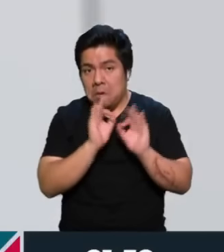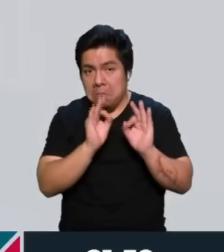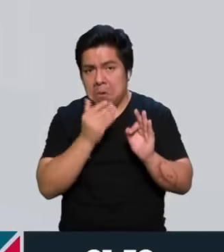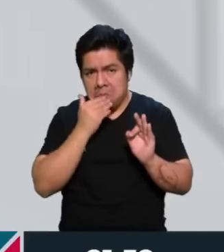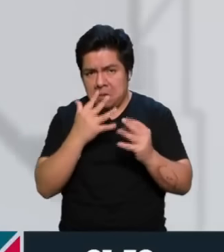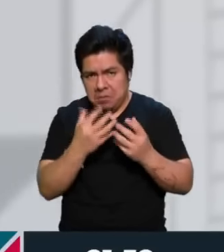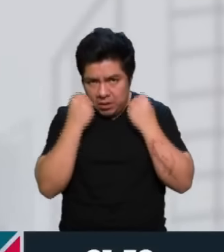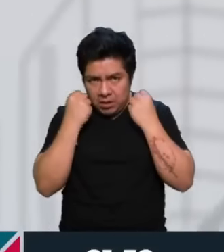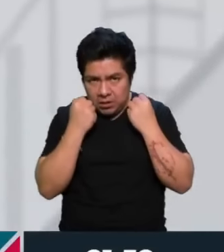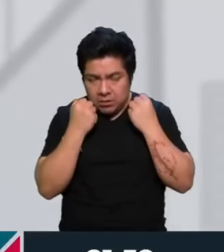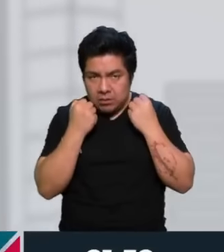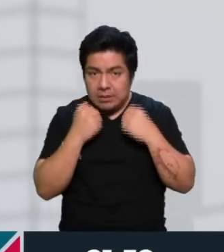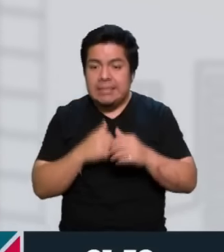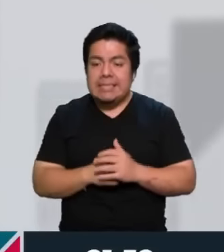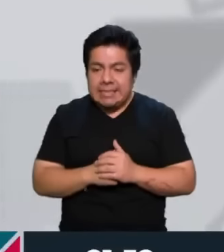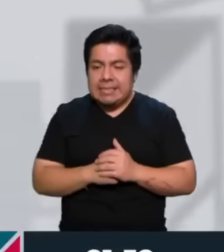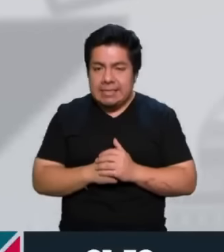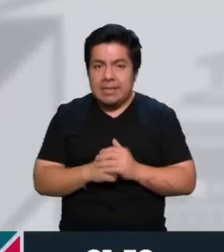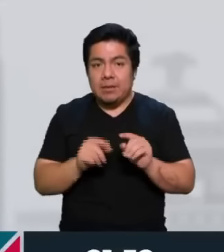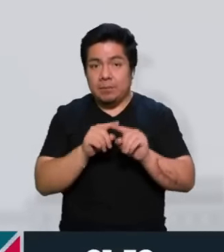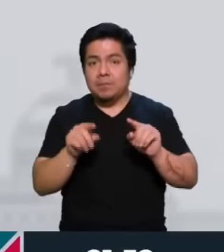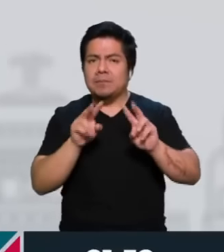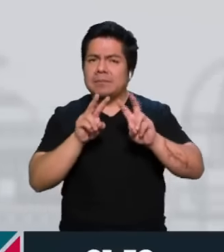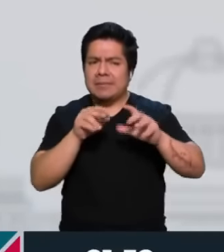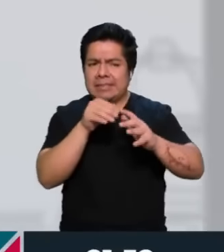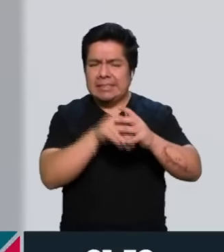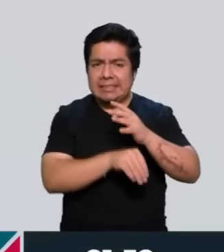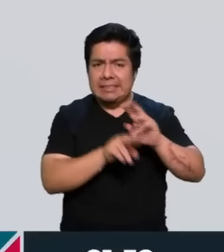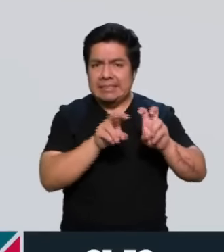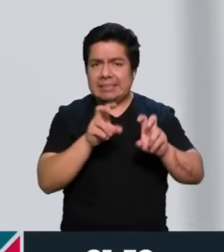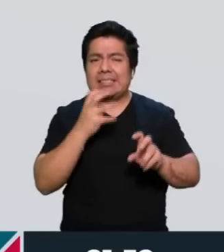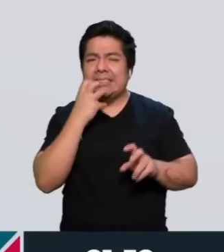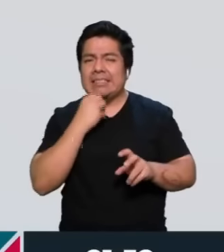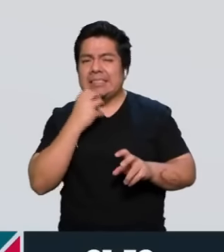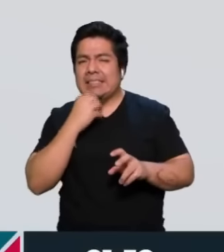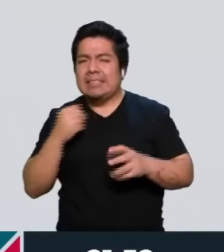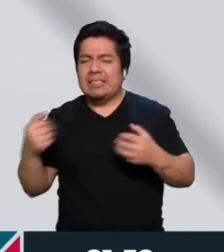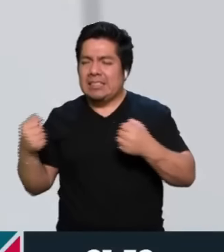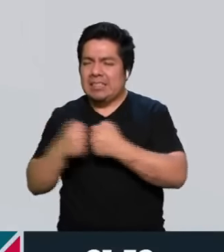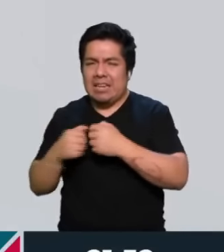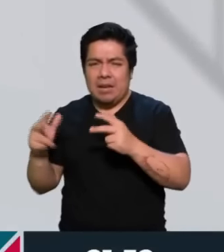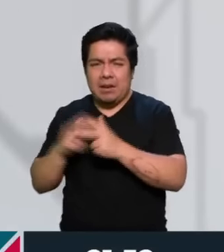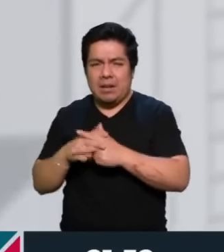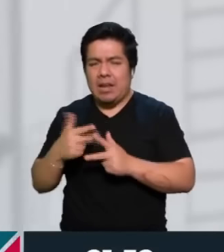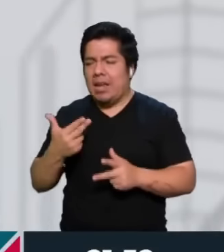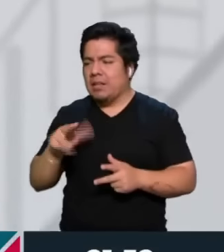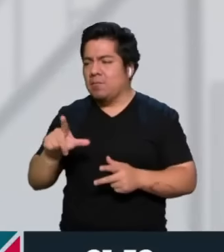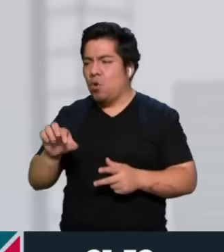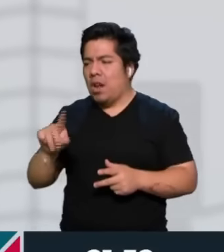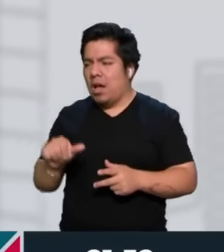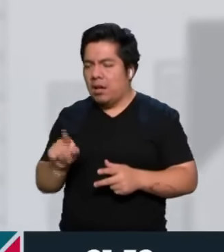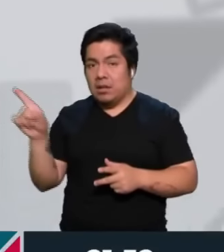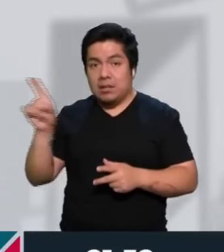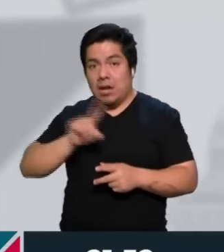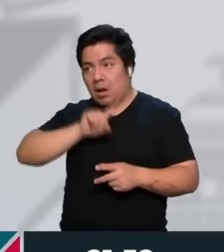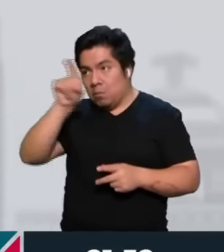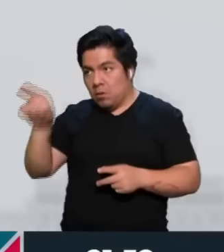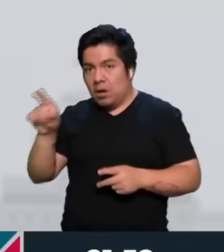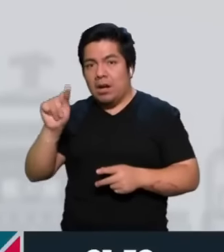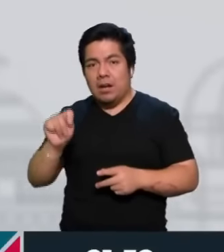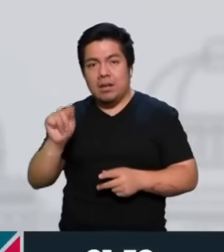entonces inmediatamente en el marco de la crisis de Israel contra hezbolá la envían a Turquía pero